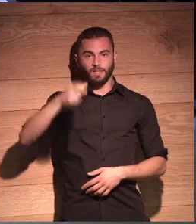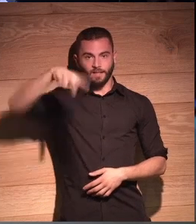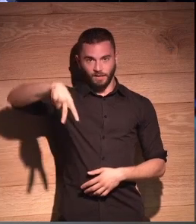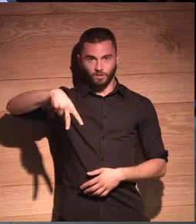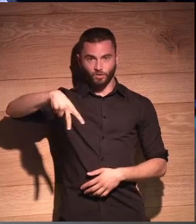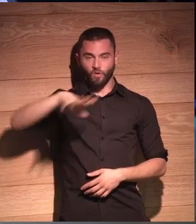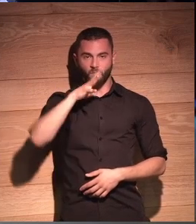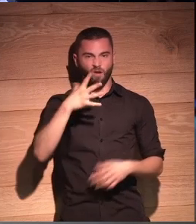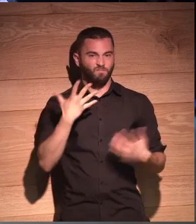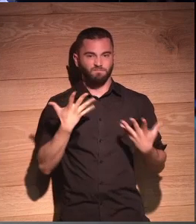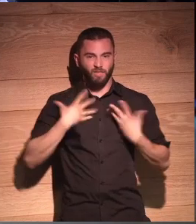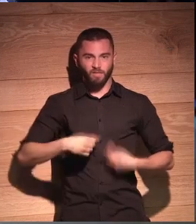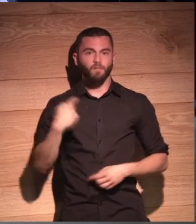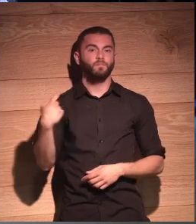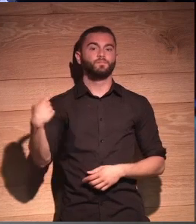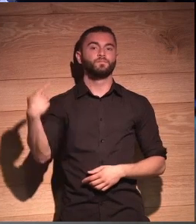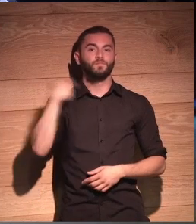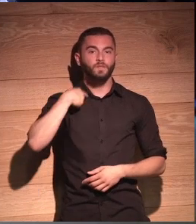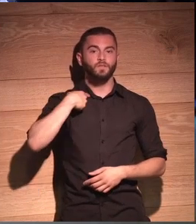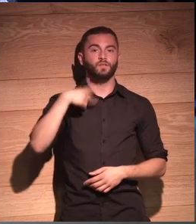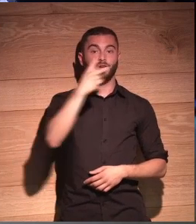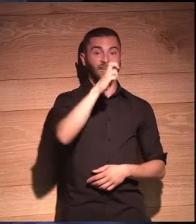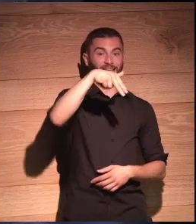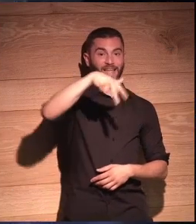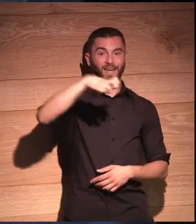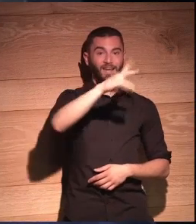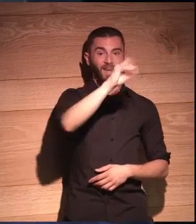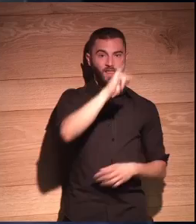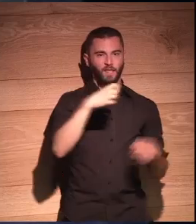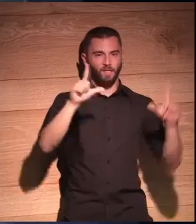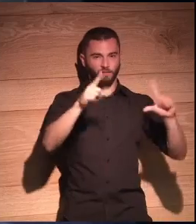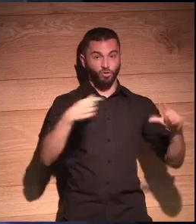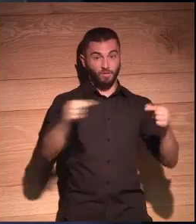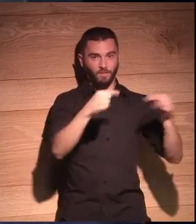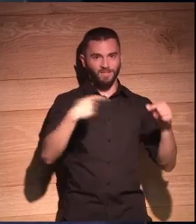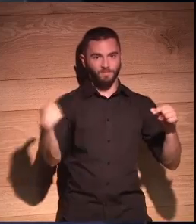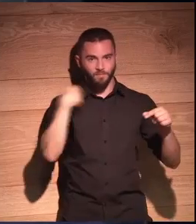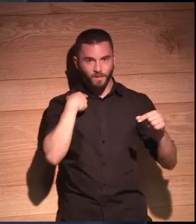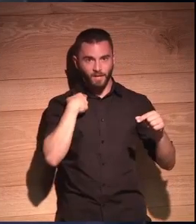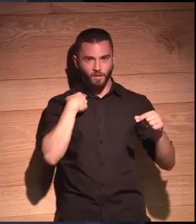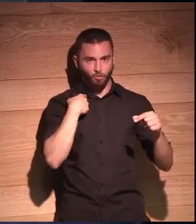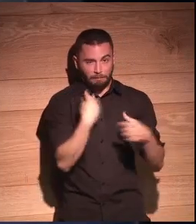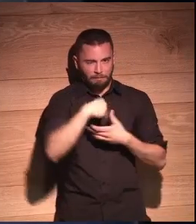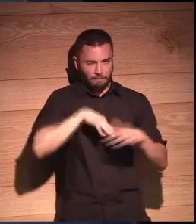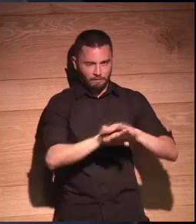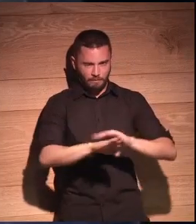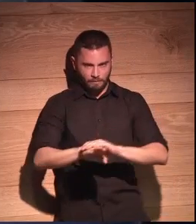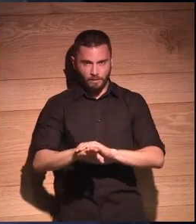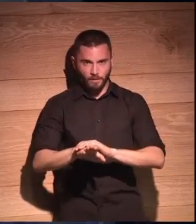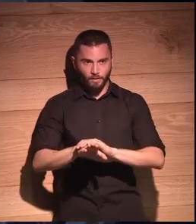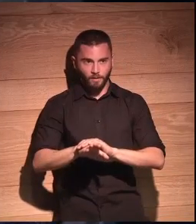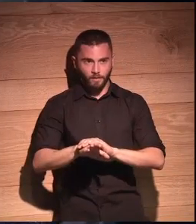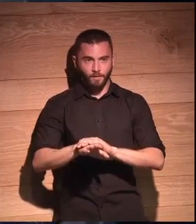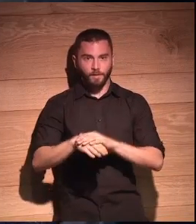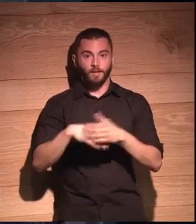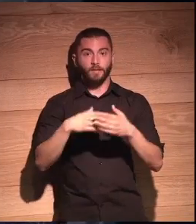perdido miserablemente ante Fitzgerald Kennedy en aquel debate en televisión, ¿no? Y yo creo que eso se lo había llevado dentro y fue el que acabó